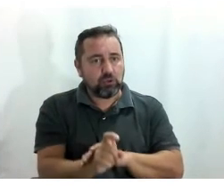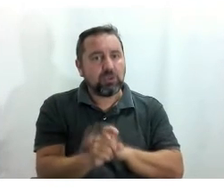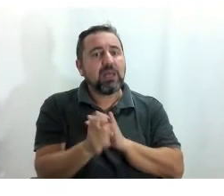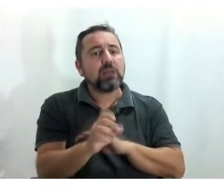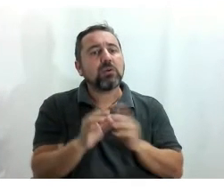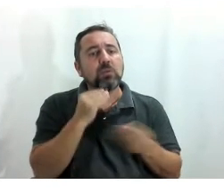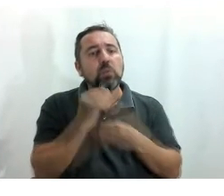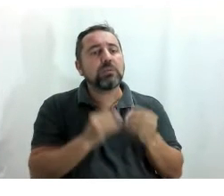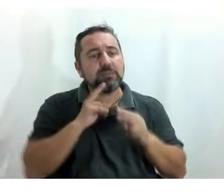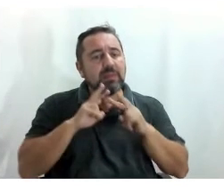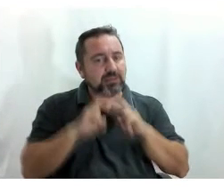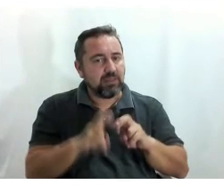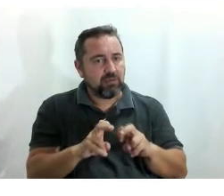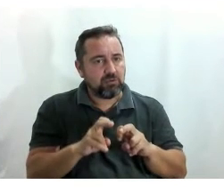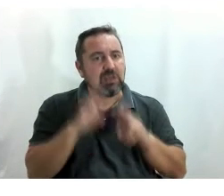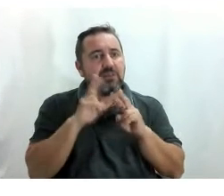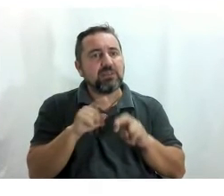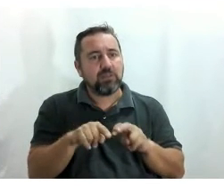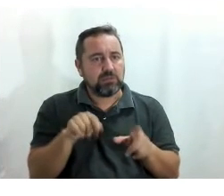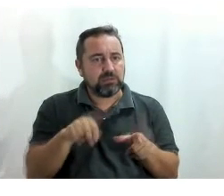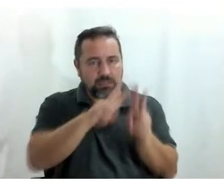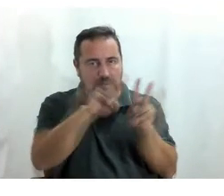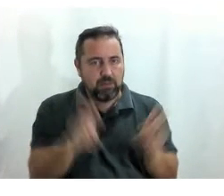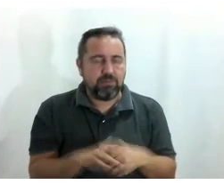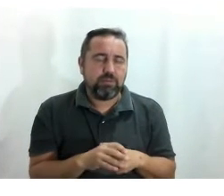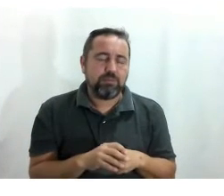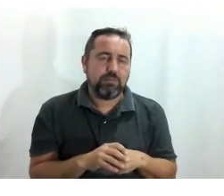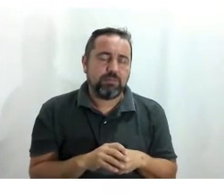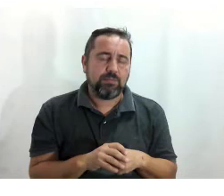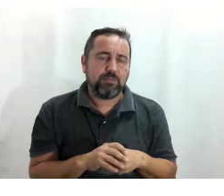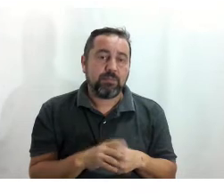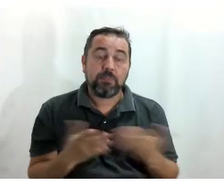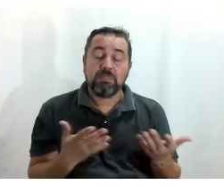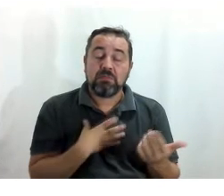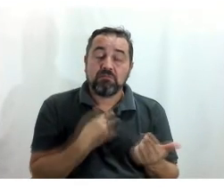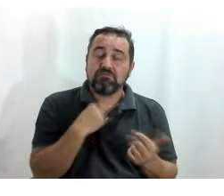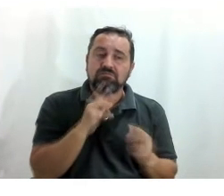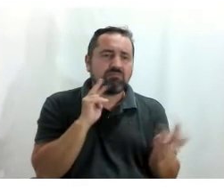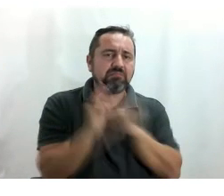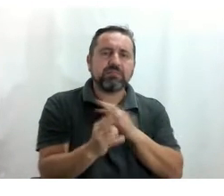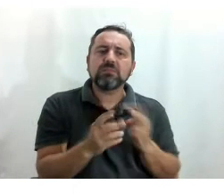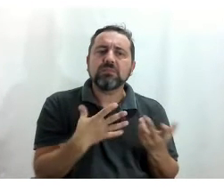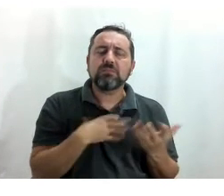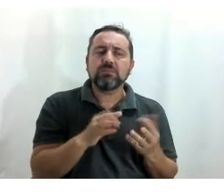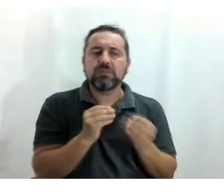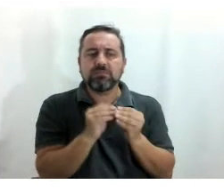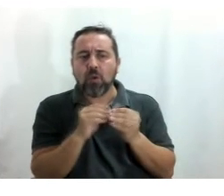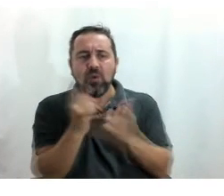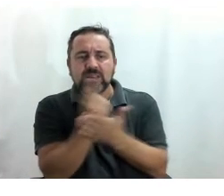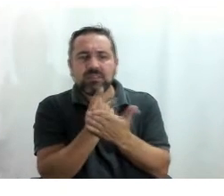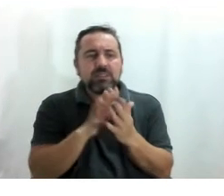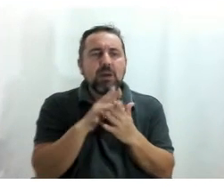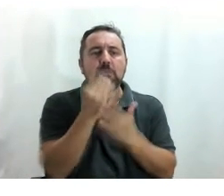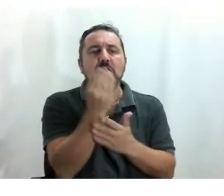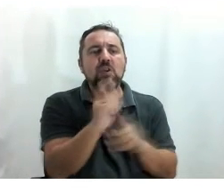en la investigación en este campo. Podríamos decir casi que podríamos desarrollar o diseñar un modelo